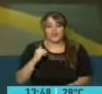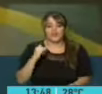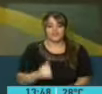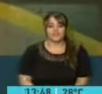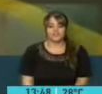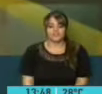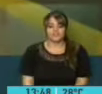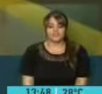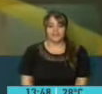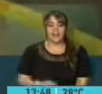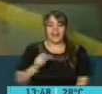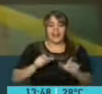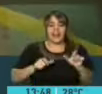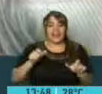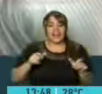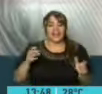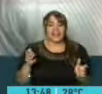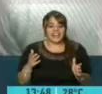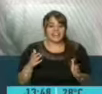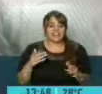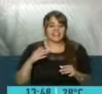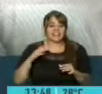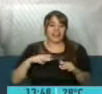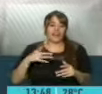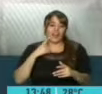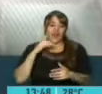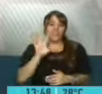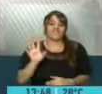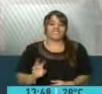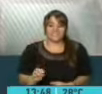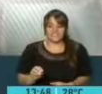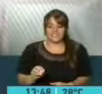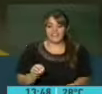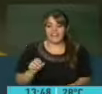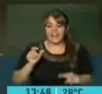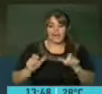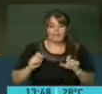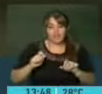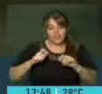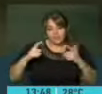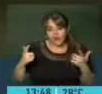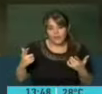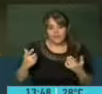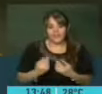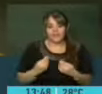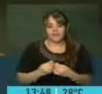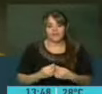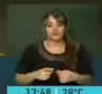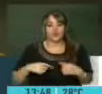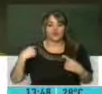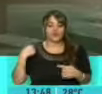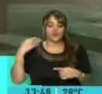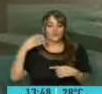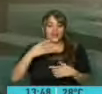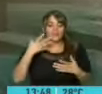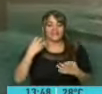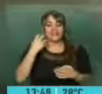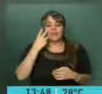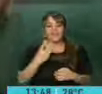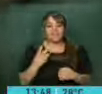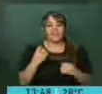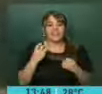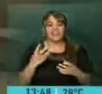vive. La gente, en este caso con el hombre invisible, la gente se sorprende mucho. Nos estuvimos aquí porque queremos ver cómo